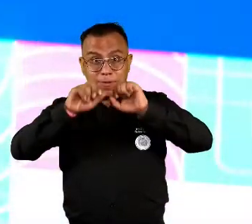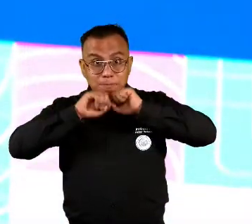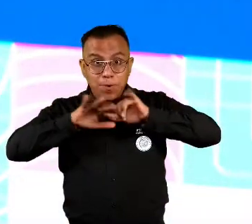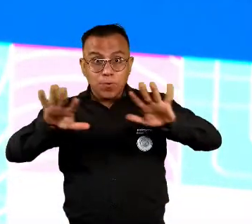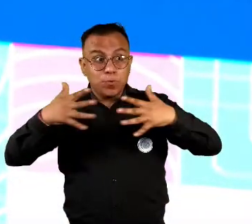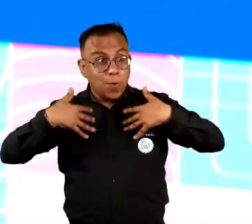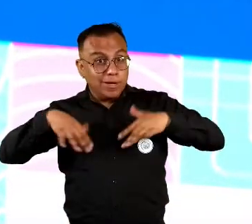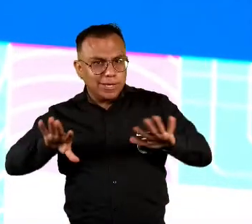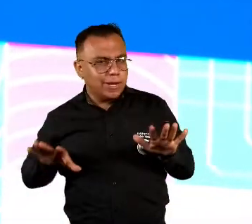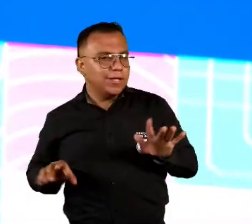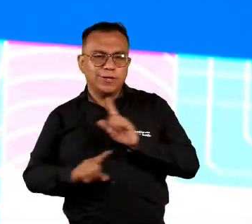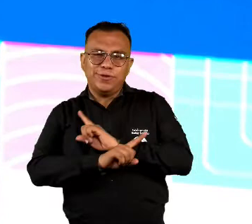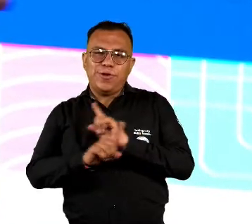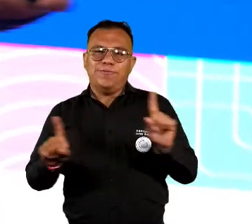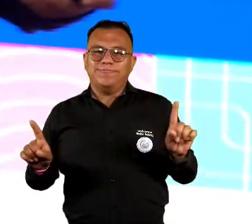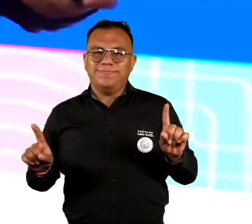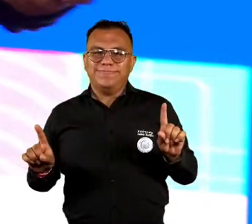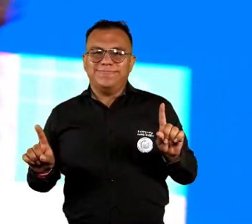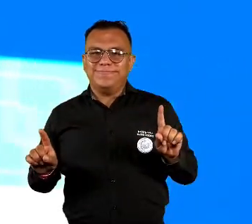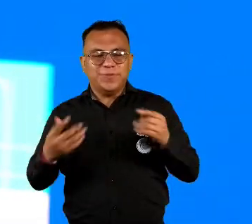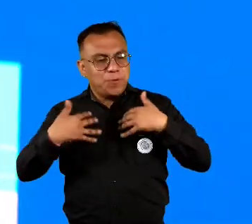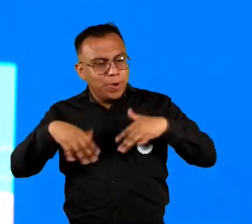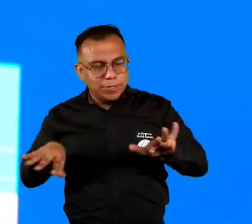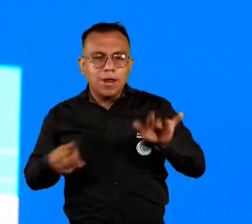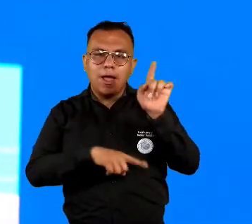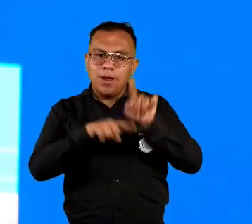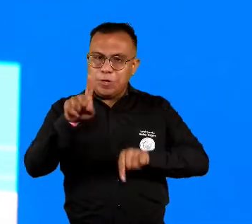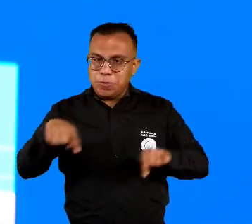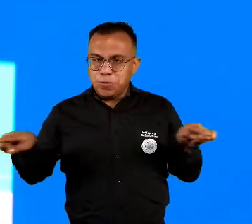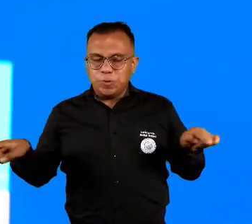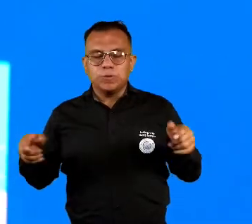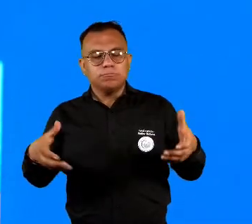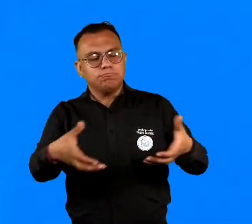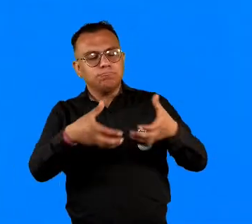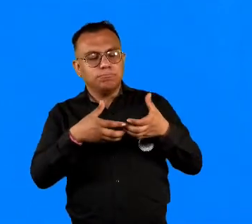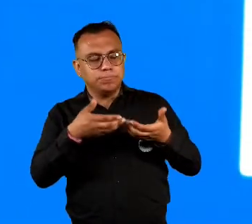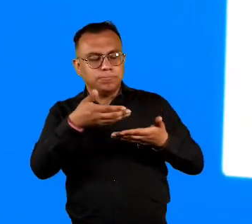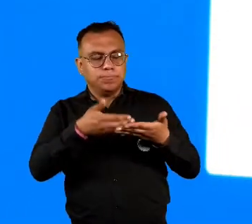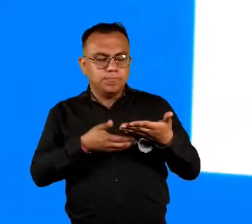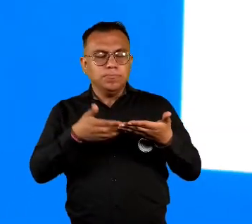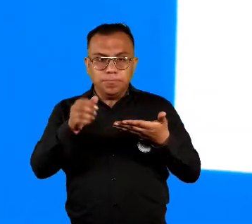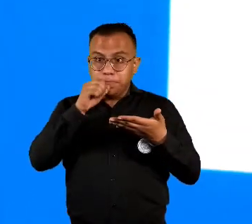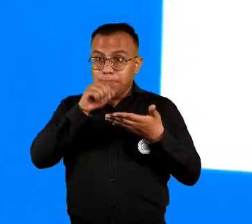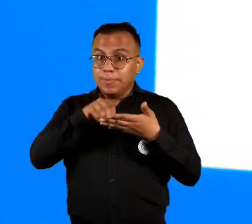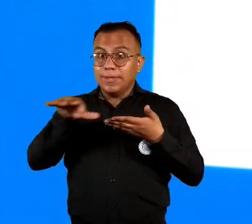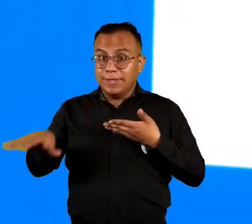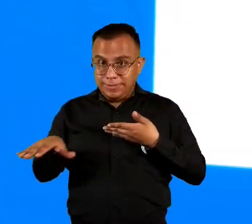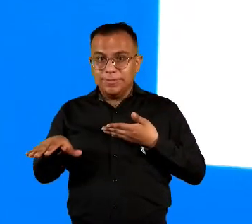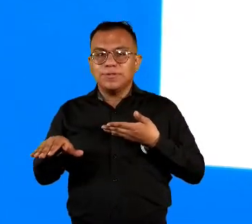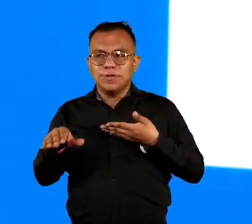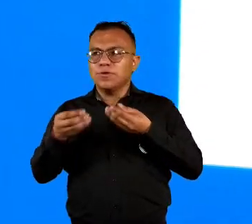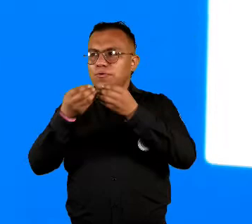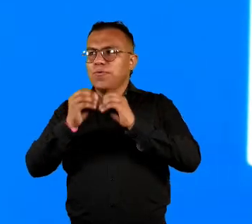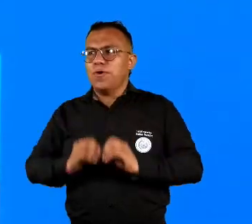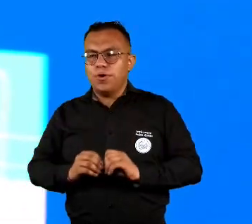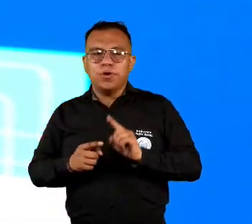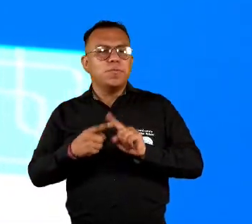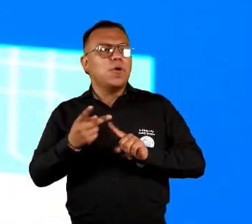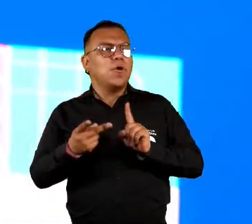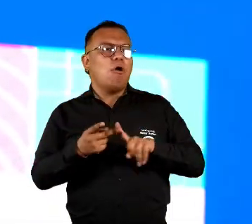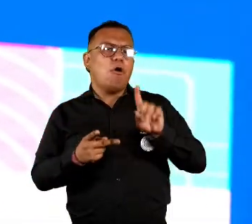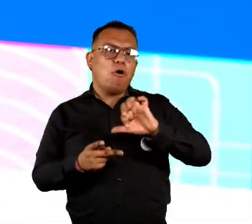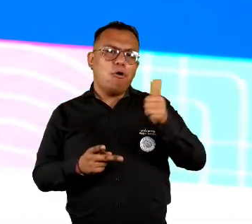todo tipo de juegos hay publisher que publican juegos plataformas o